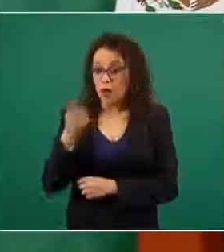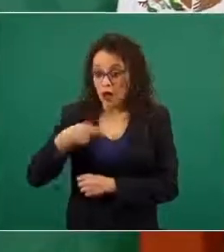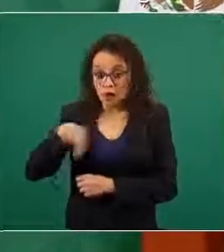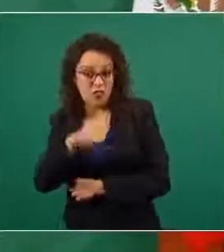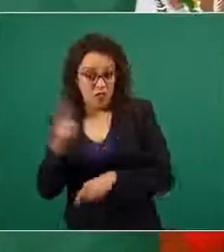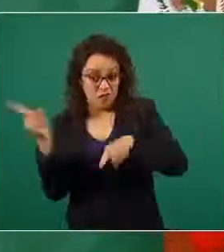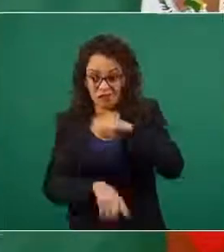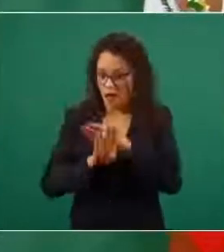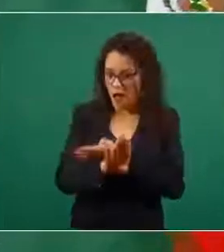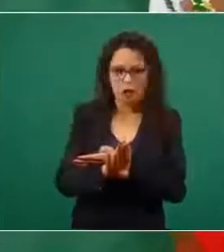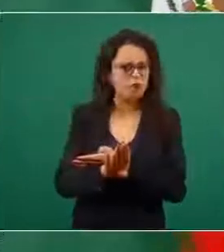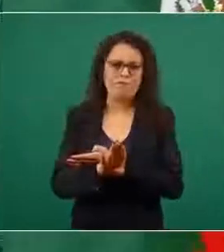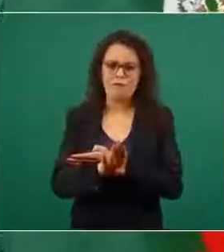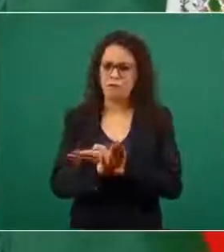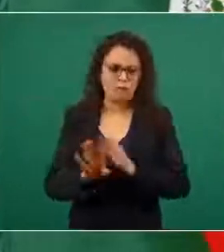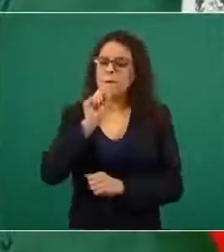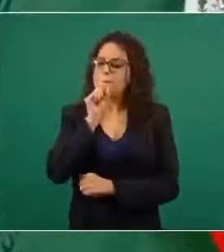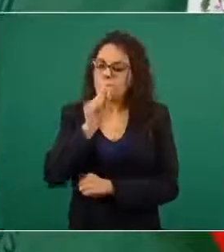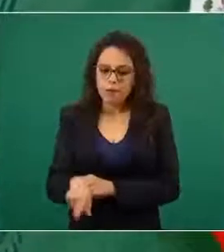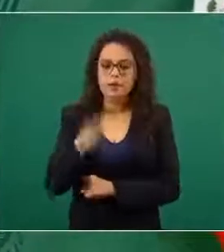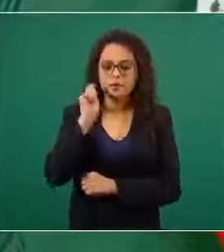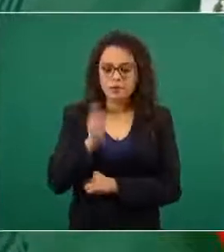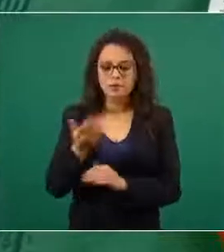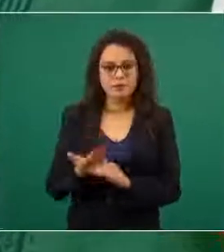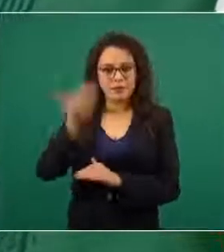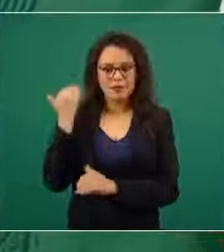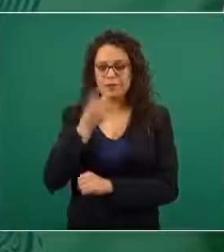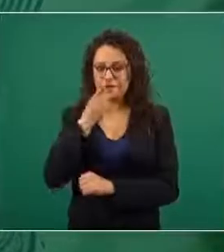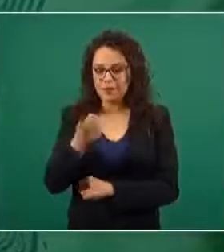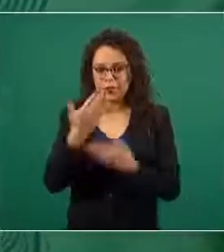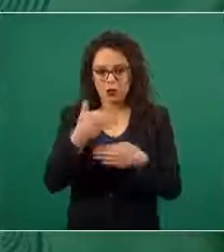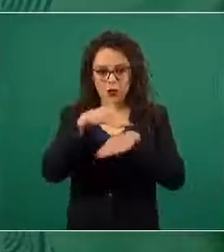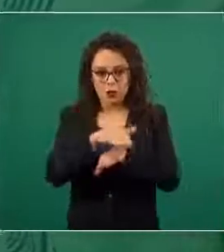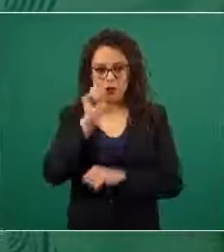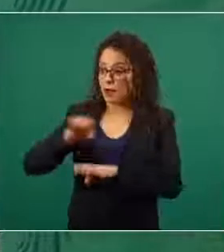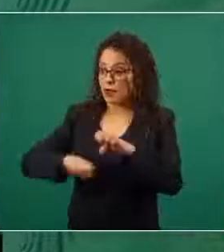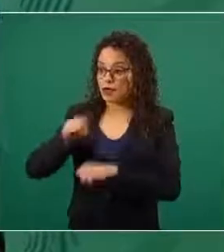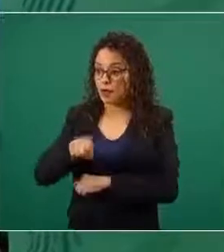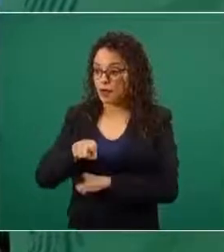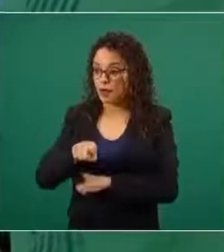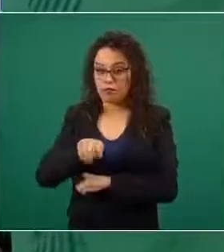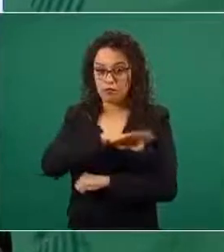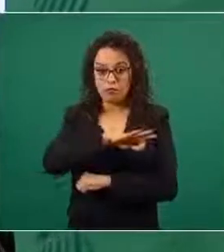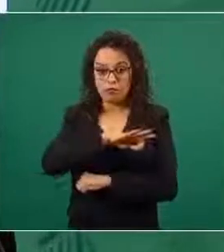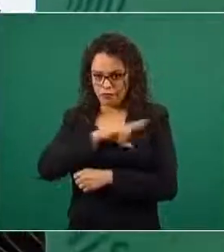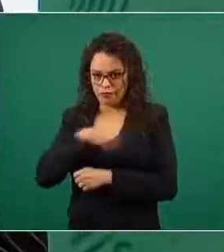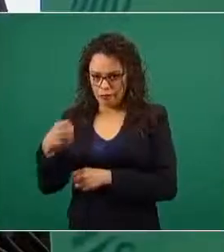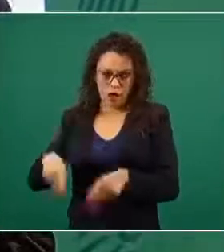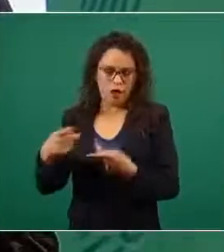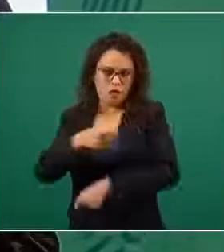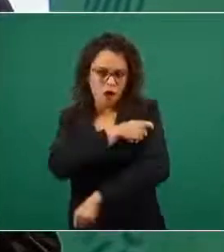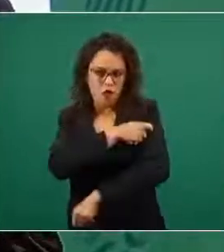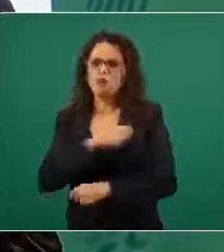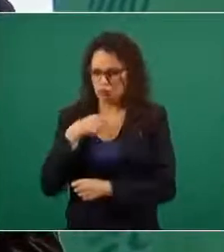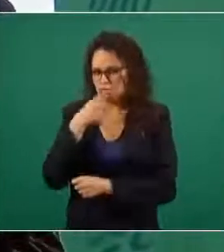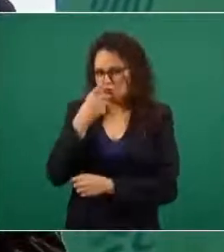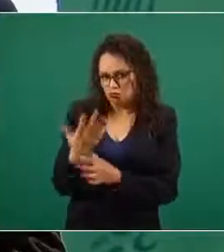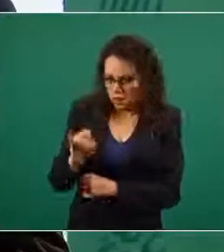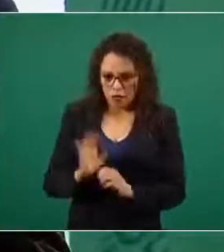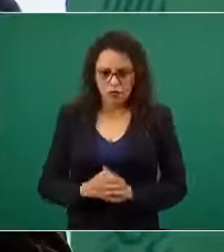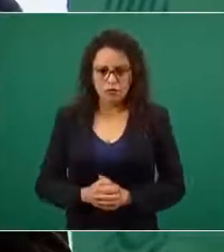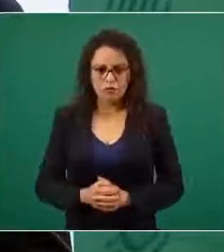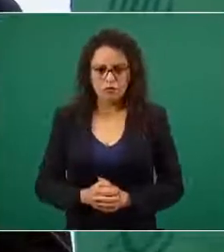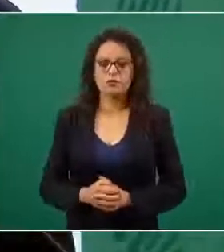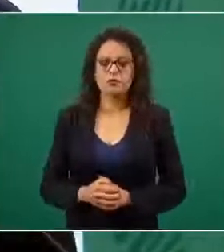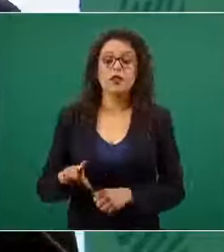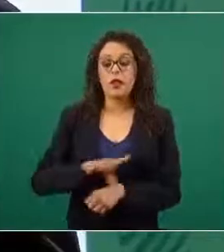vaya a malinterpretar. Es lo mismo que se dijo acerca de si podían empresas comercializar la vacuna, dijimos sí. Entonces luego supe que